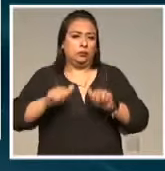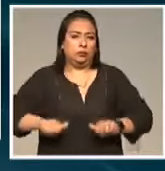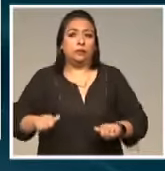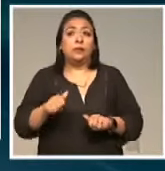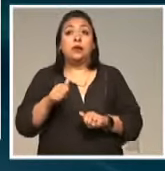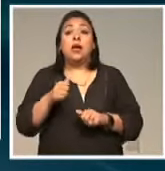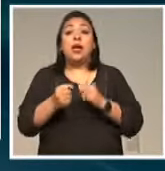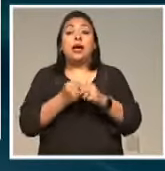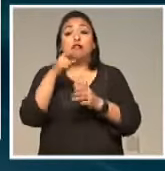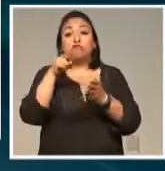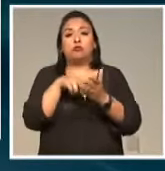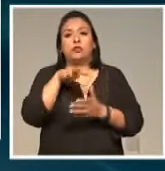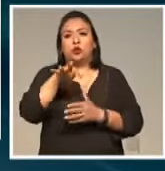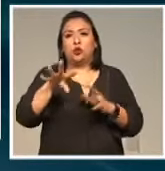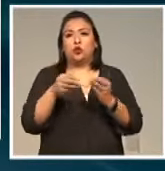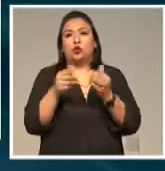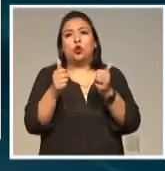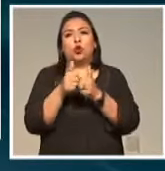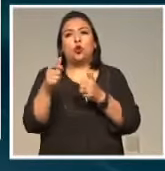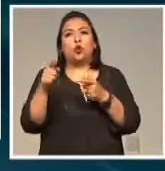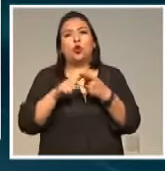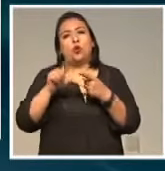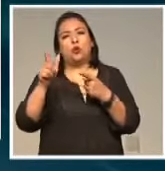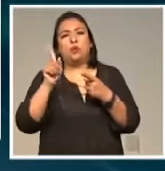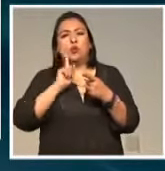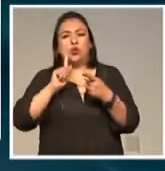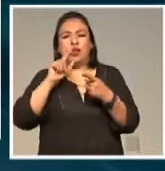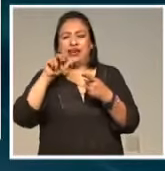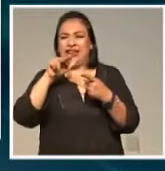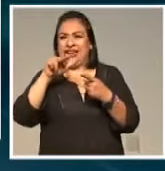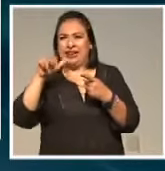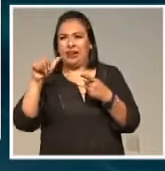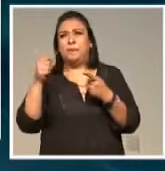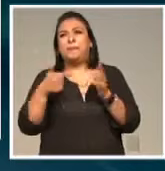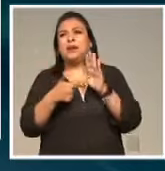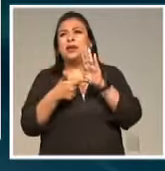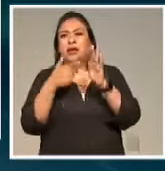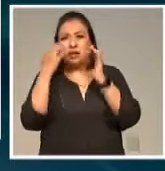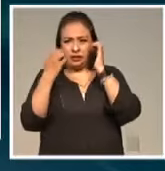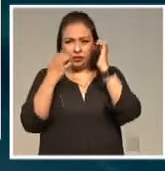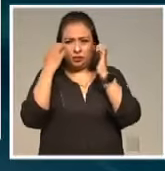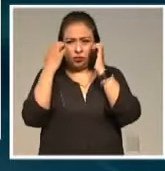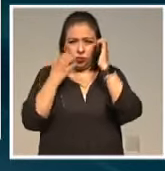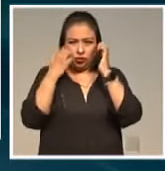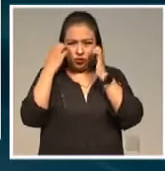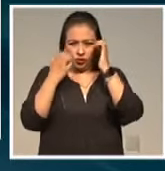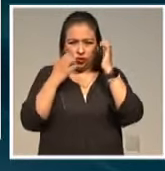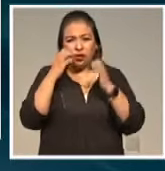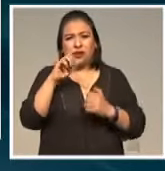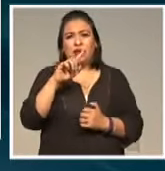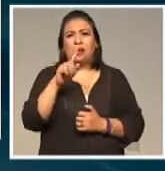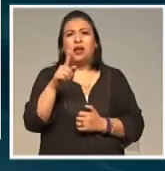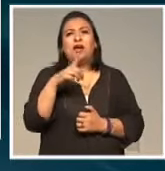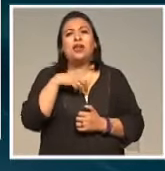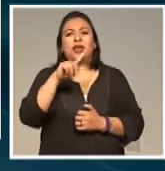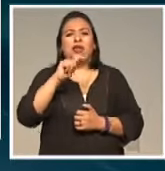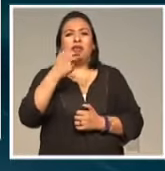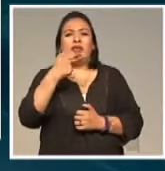en 2019, junto con mi colega Hanna Deikun, presentamos La exposición at the front line, Ukrainian